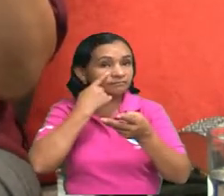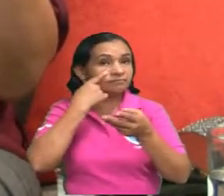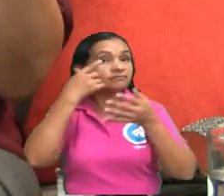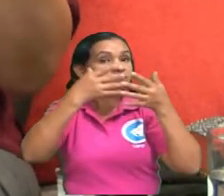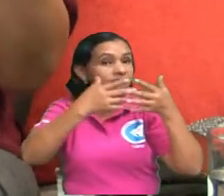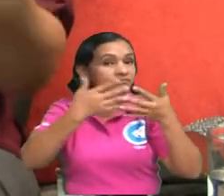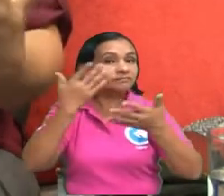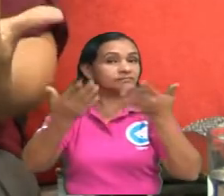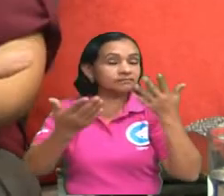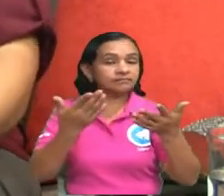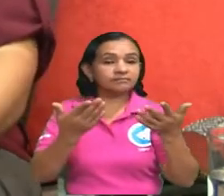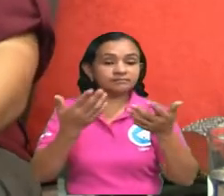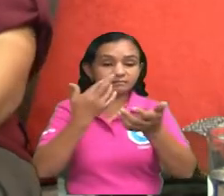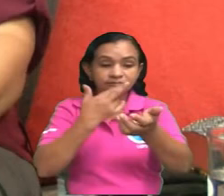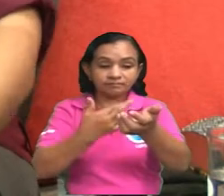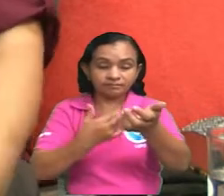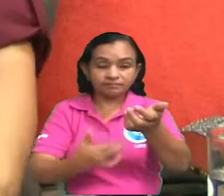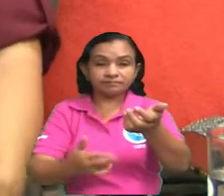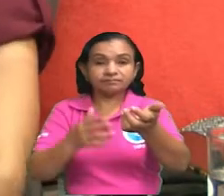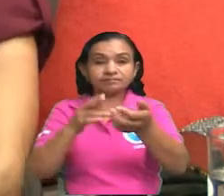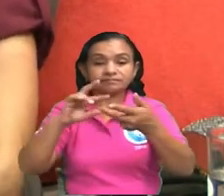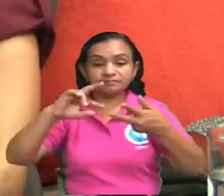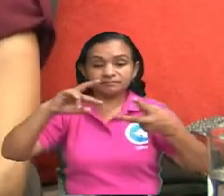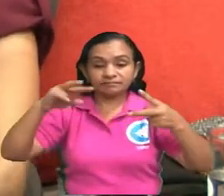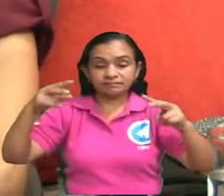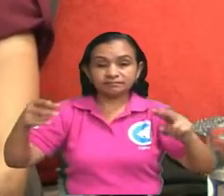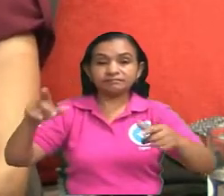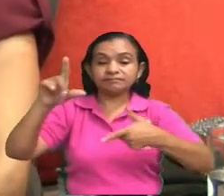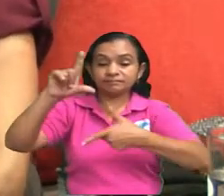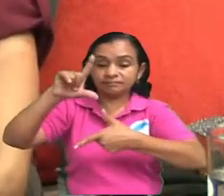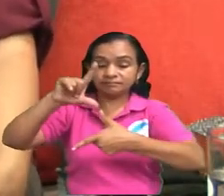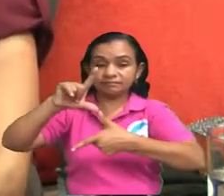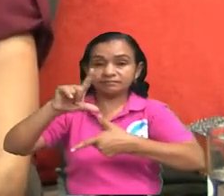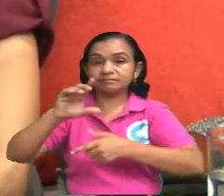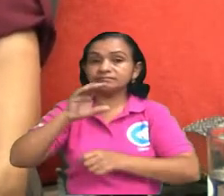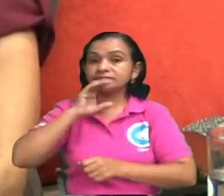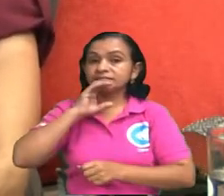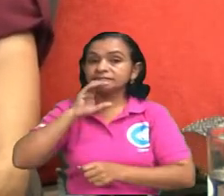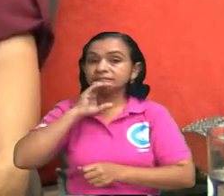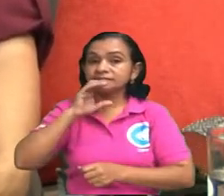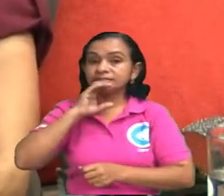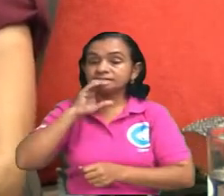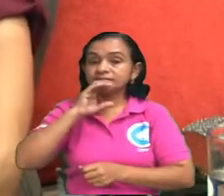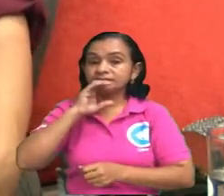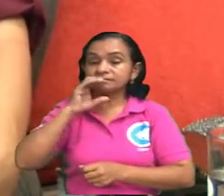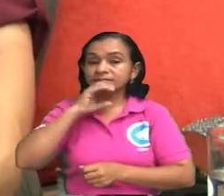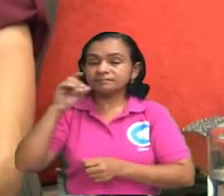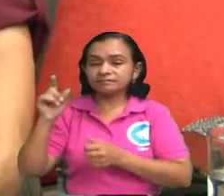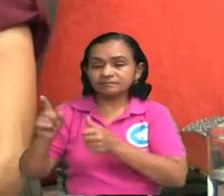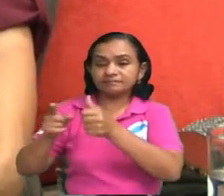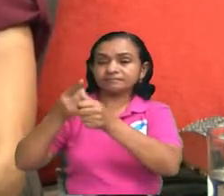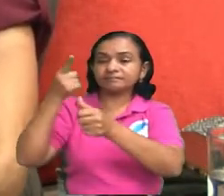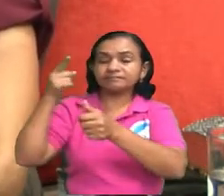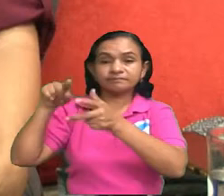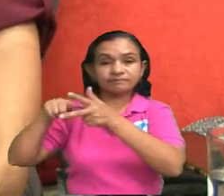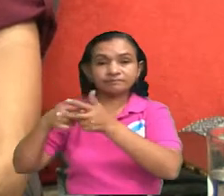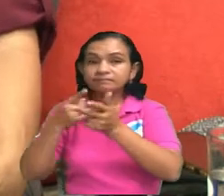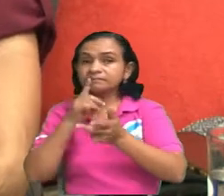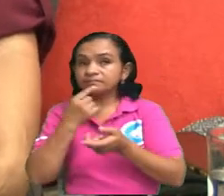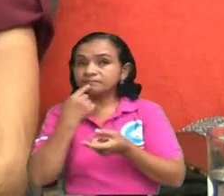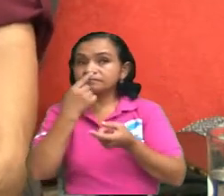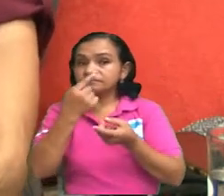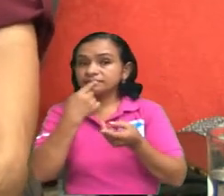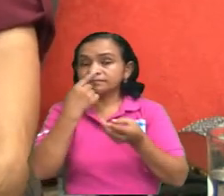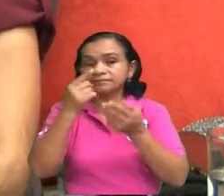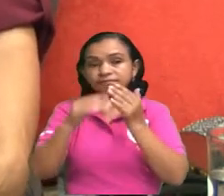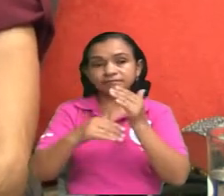que está en la sangre, está en el ADN de Latinoamérica, y Cuba es esa conciencia crítica en ese momento. Okay. Luego